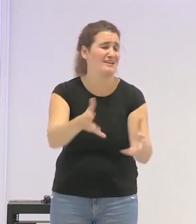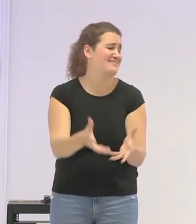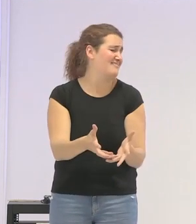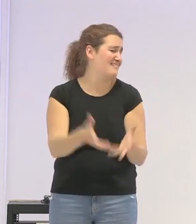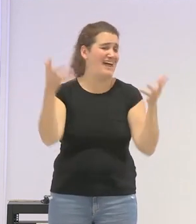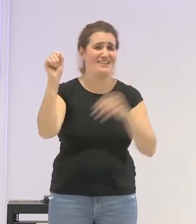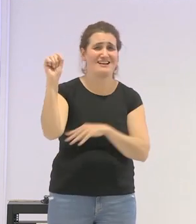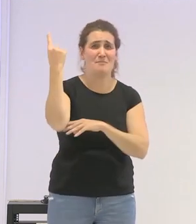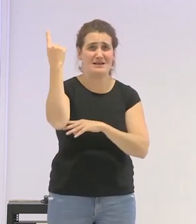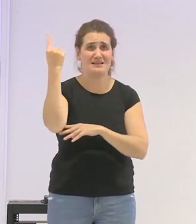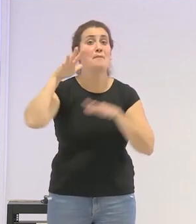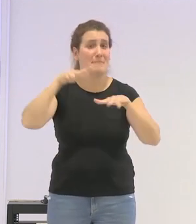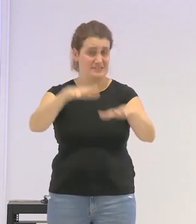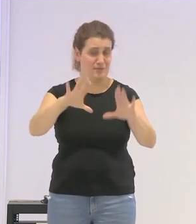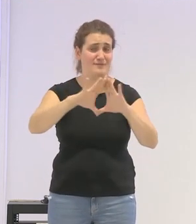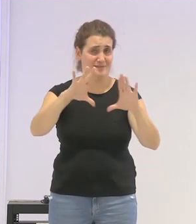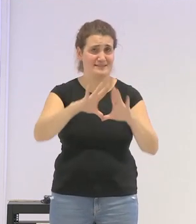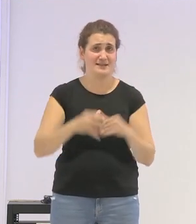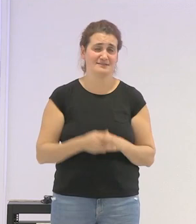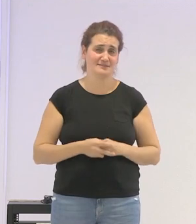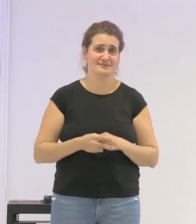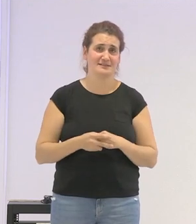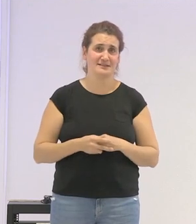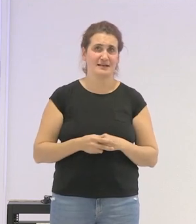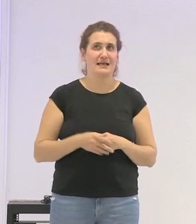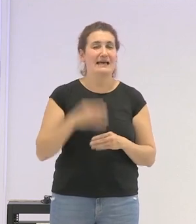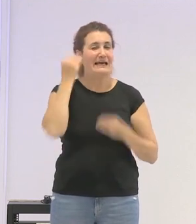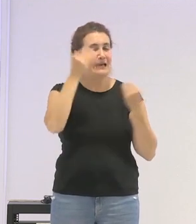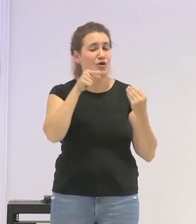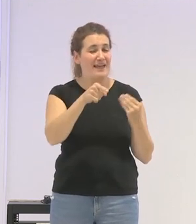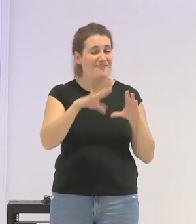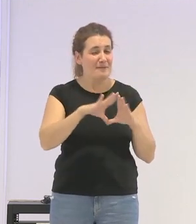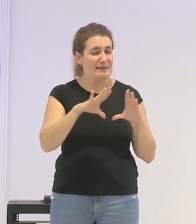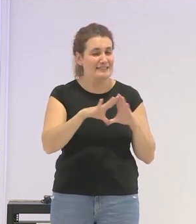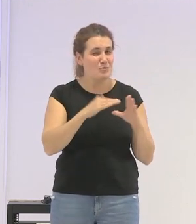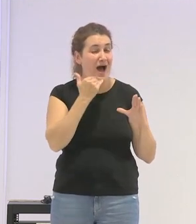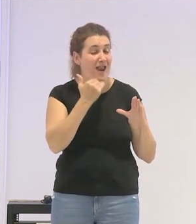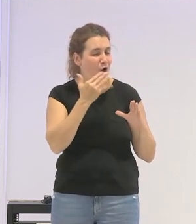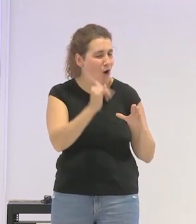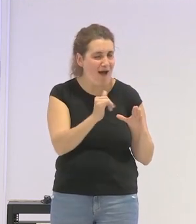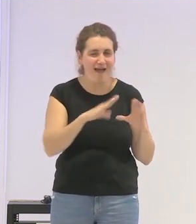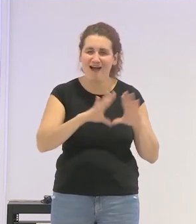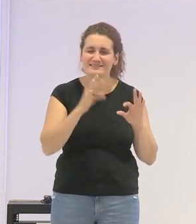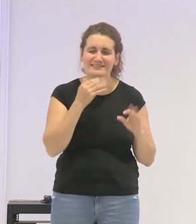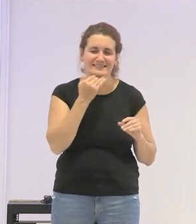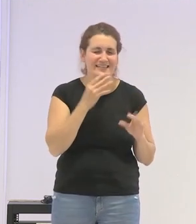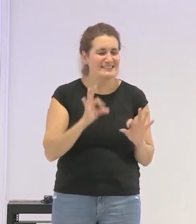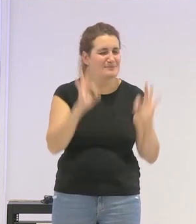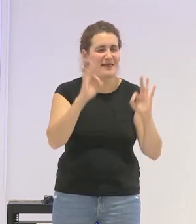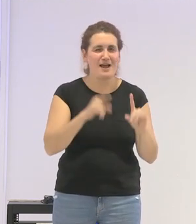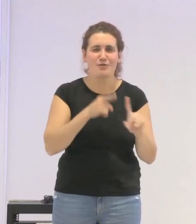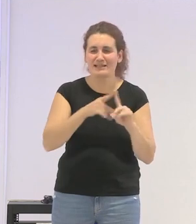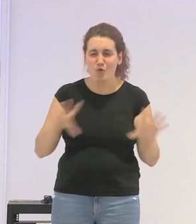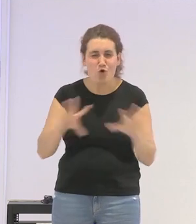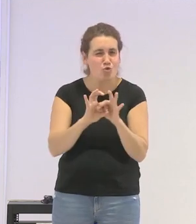regímenes han sido manifestaciones feministas. Entonces, yo creo que hay algo en el feminismo, hay un potencial de establecer lazos con otras luchas y